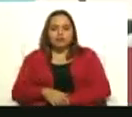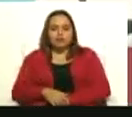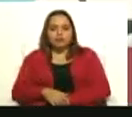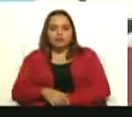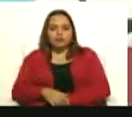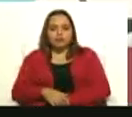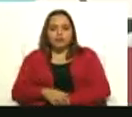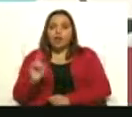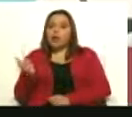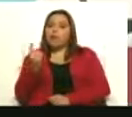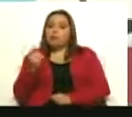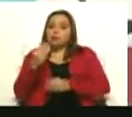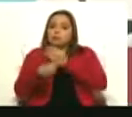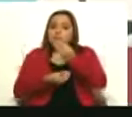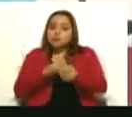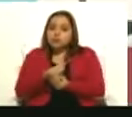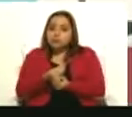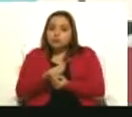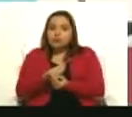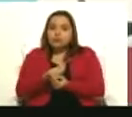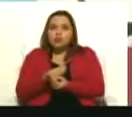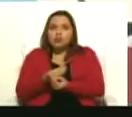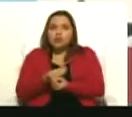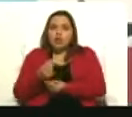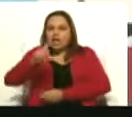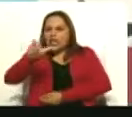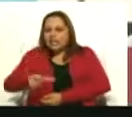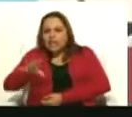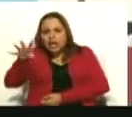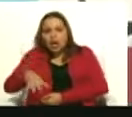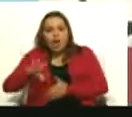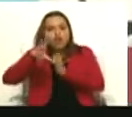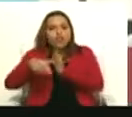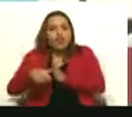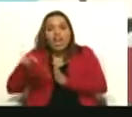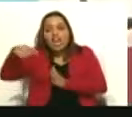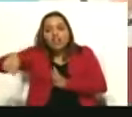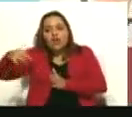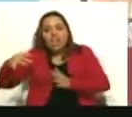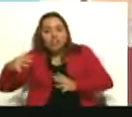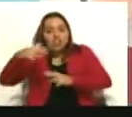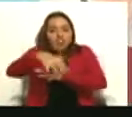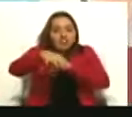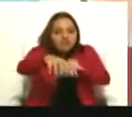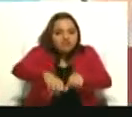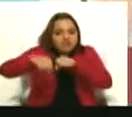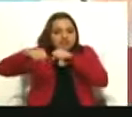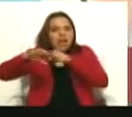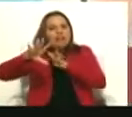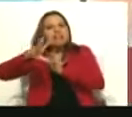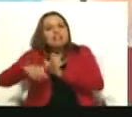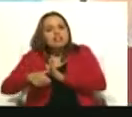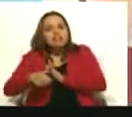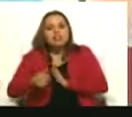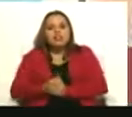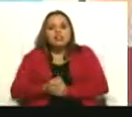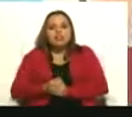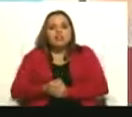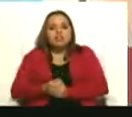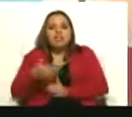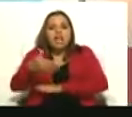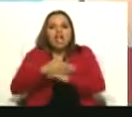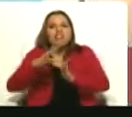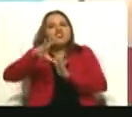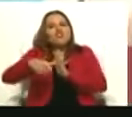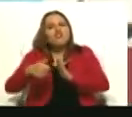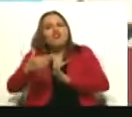único que han heredado es un territorio robado. Ellos son ocupantes de un territorio que le fue despojado a